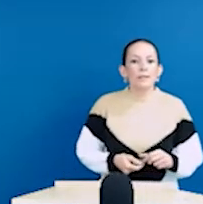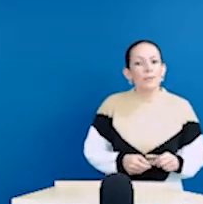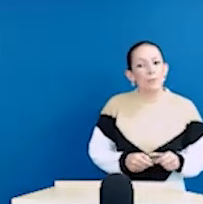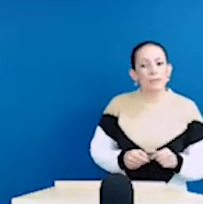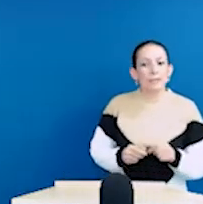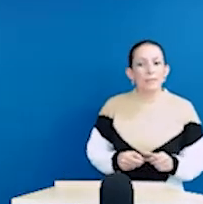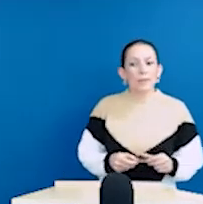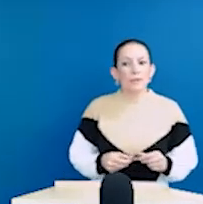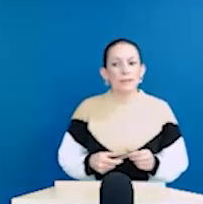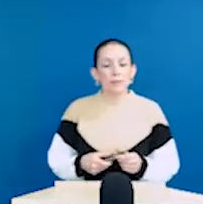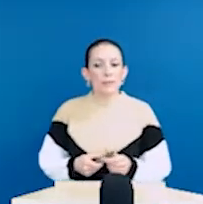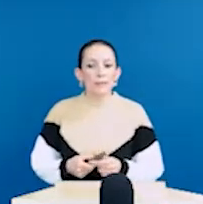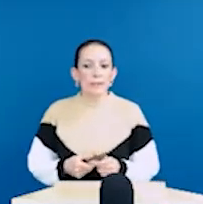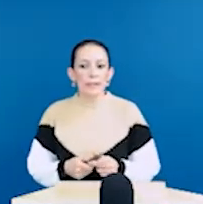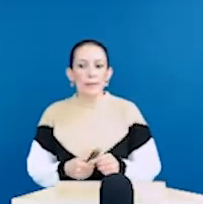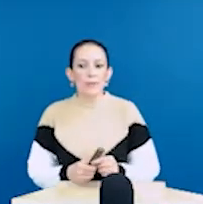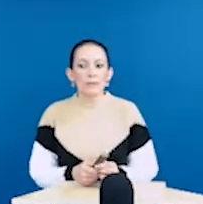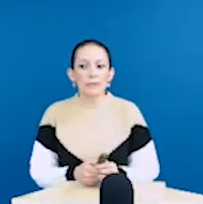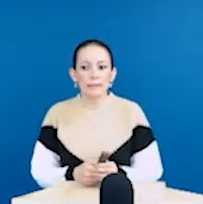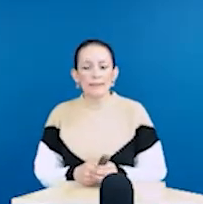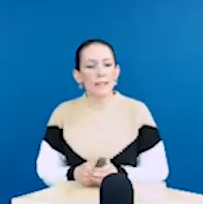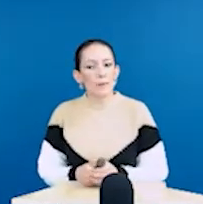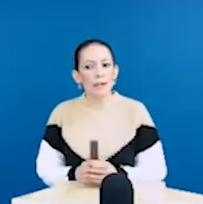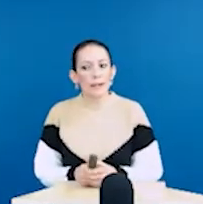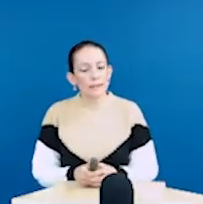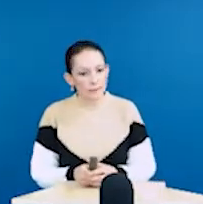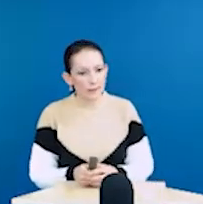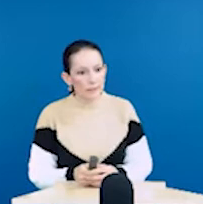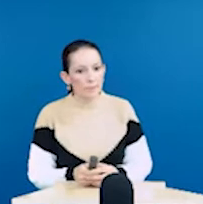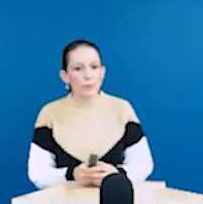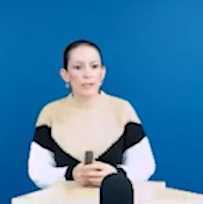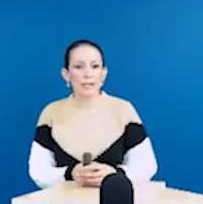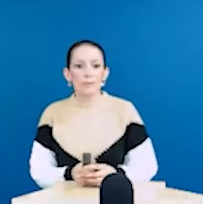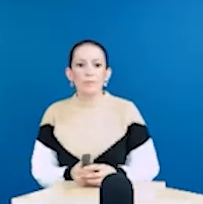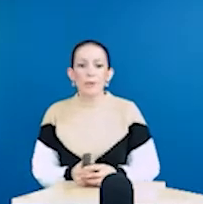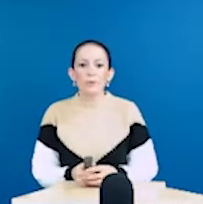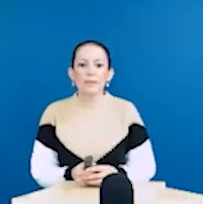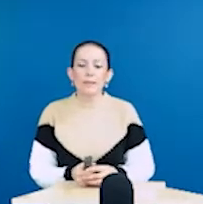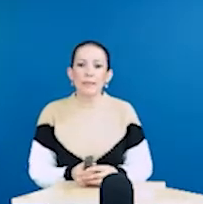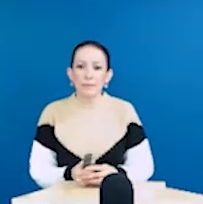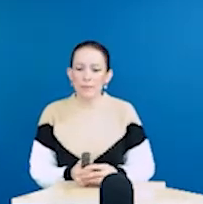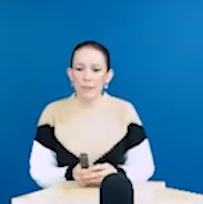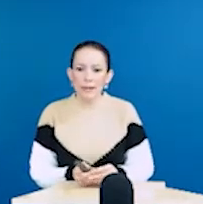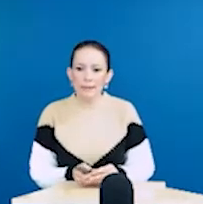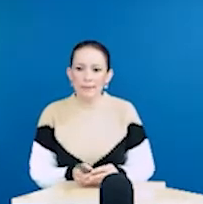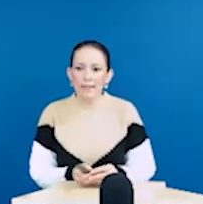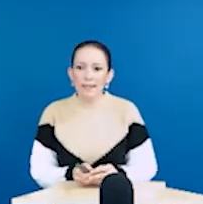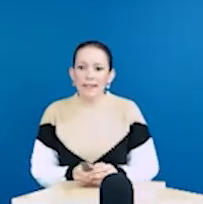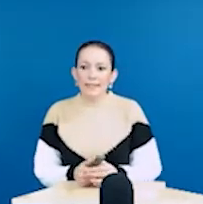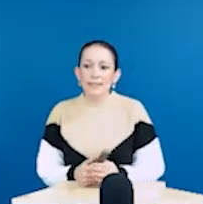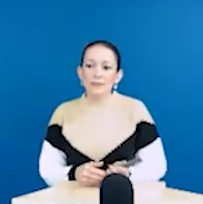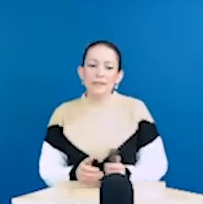biológica es un tipo de tratamiento que se usan unas sustancias elaboradas por organismos vivos para tratar